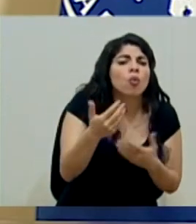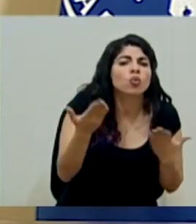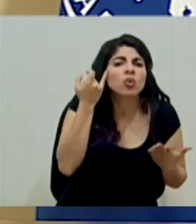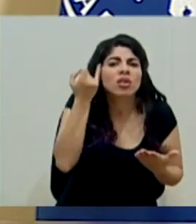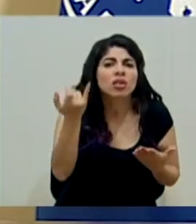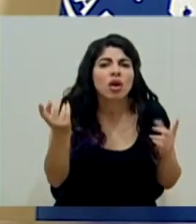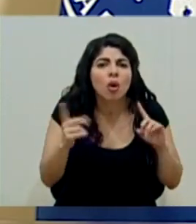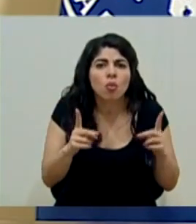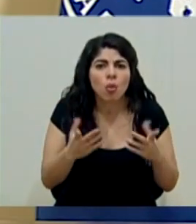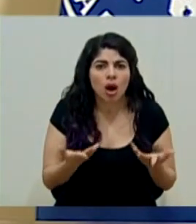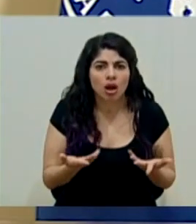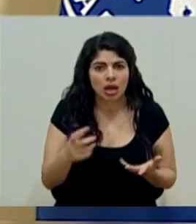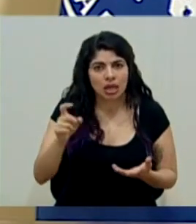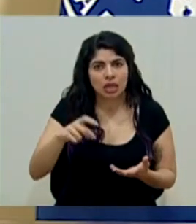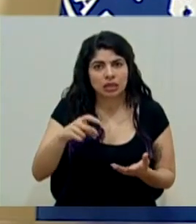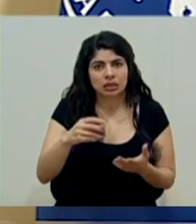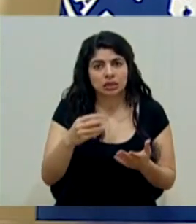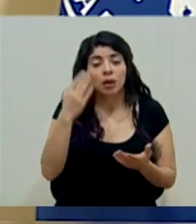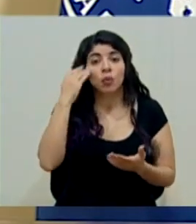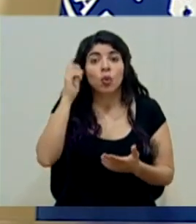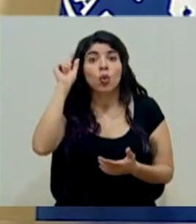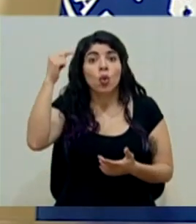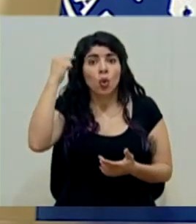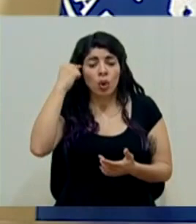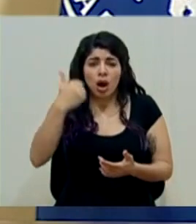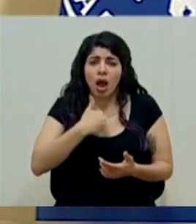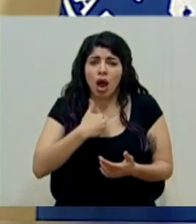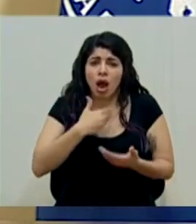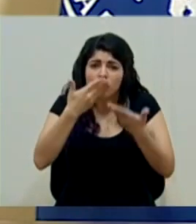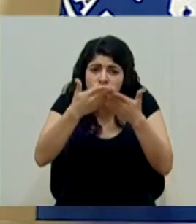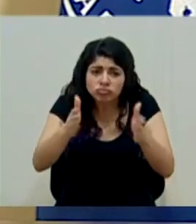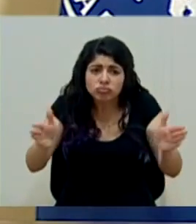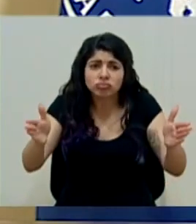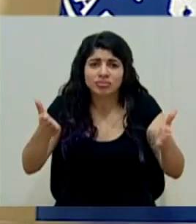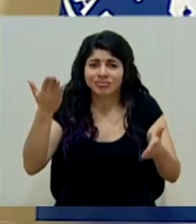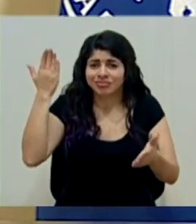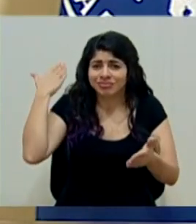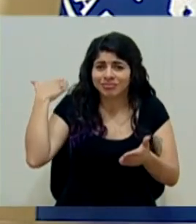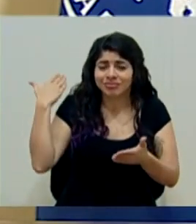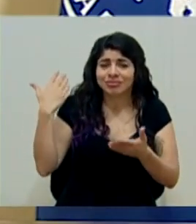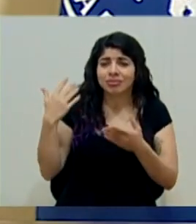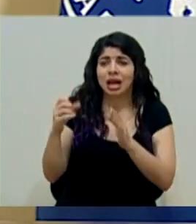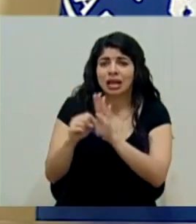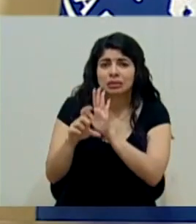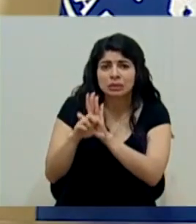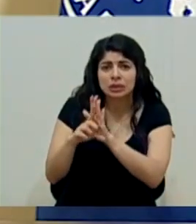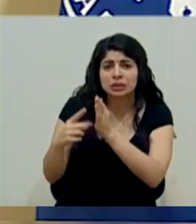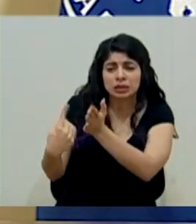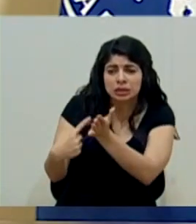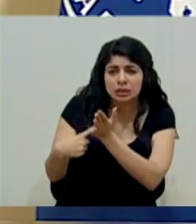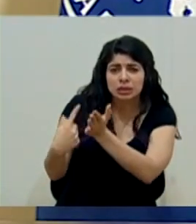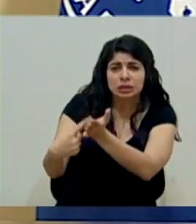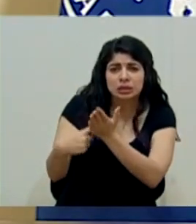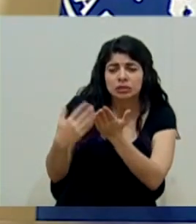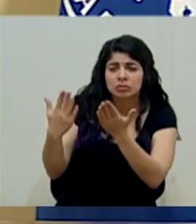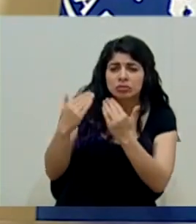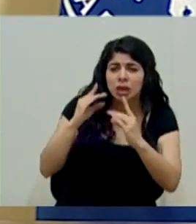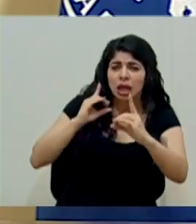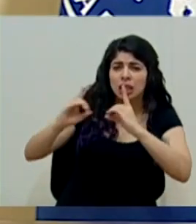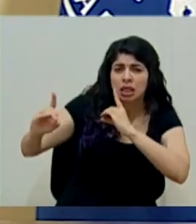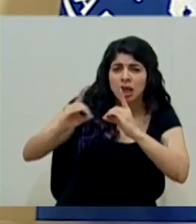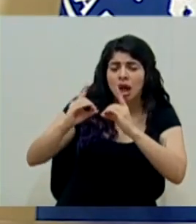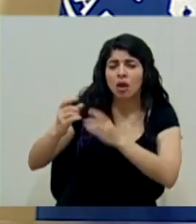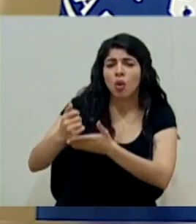eso estamos en la disposición, como lo hemos hecho con los acercamientos, sobre todo con el Congreso, para dialogar,